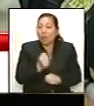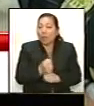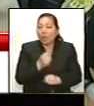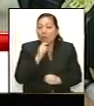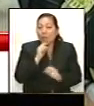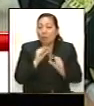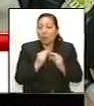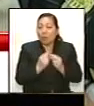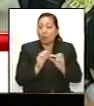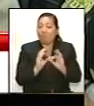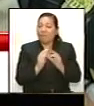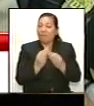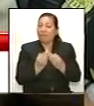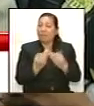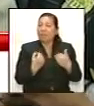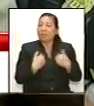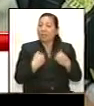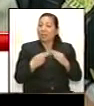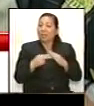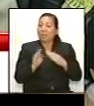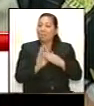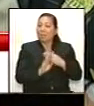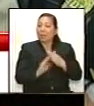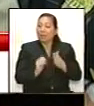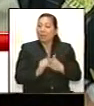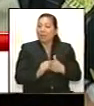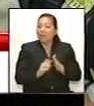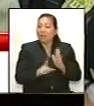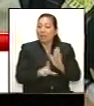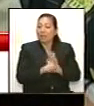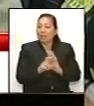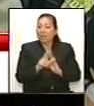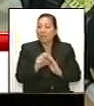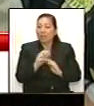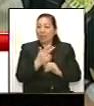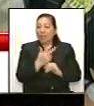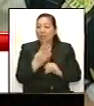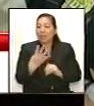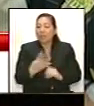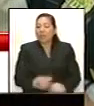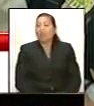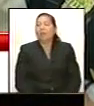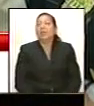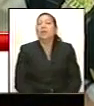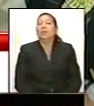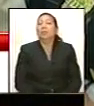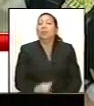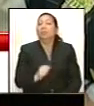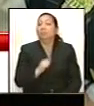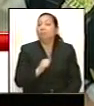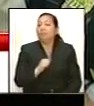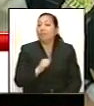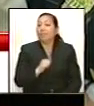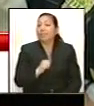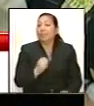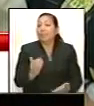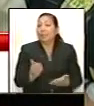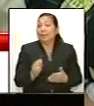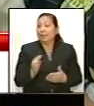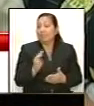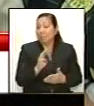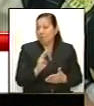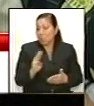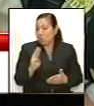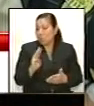y el grupo familiar tiene un nivel de protección que ampara la ley 3364, ¿no? Por ejemplo, yo en la página